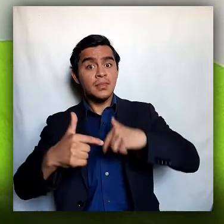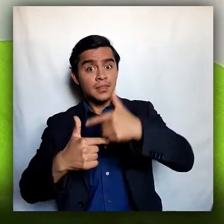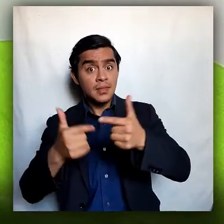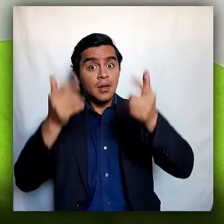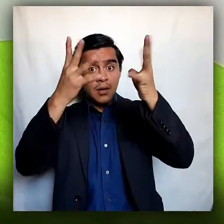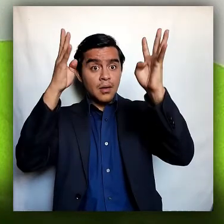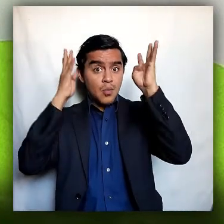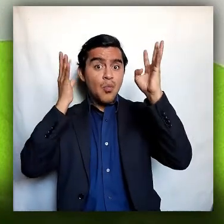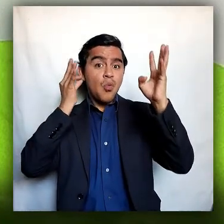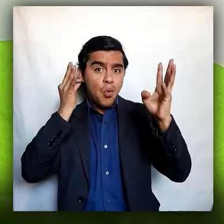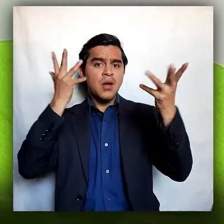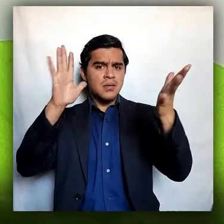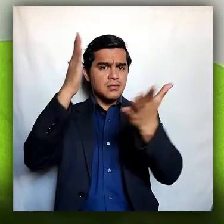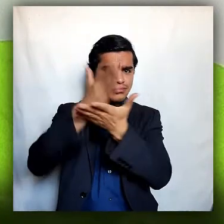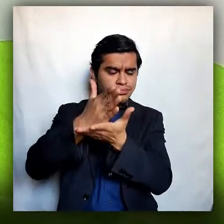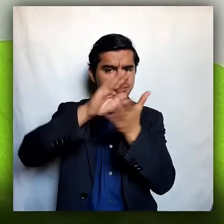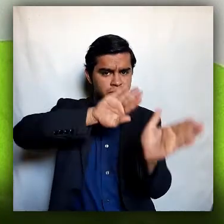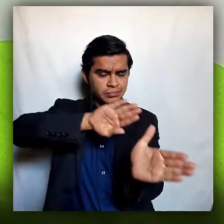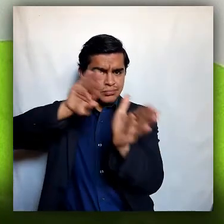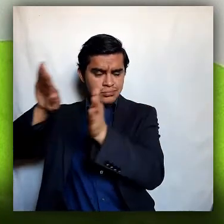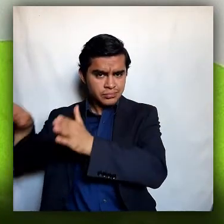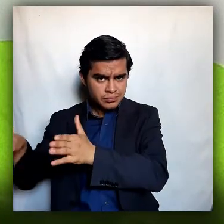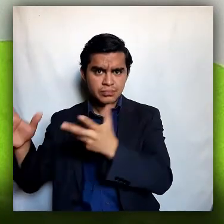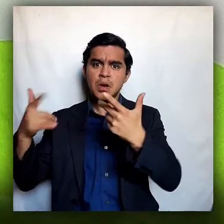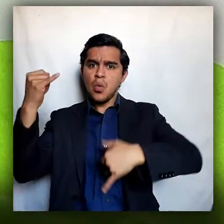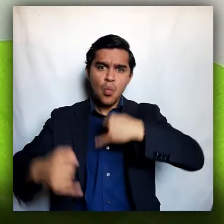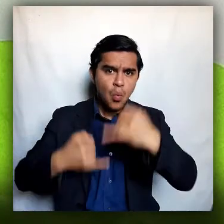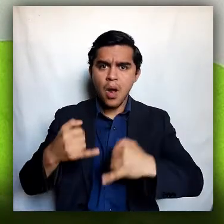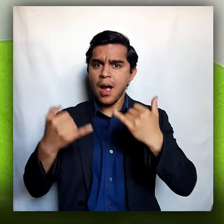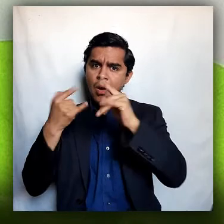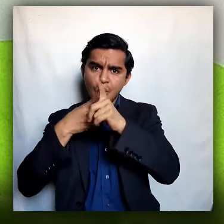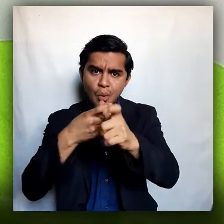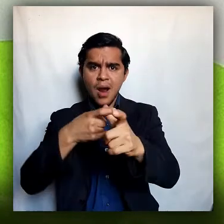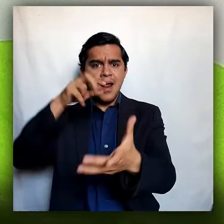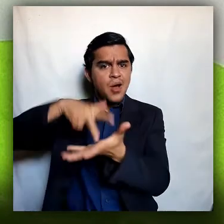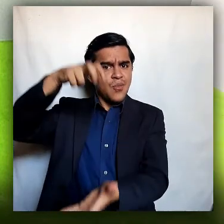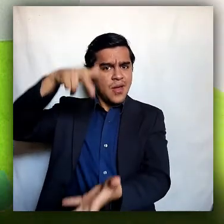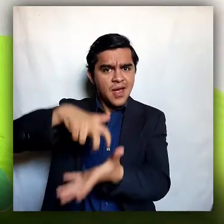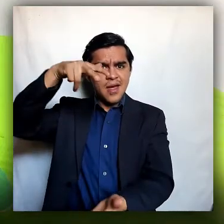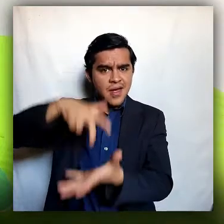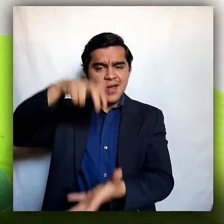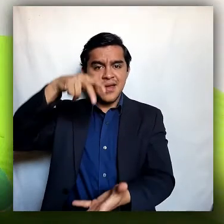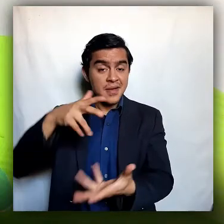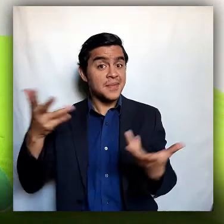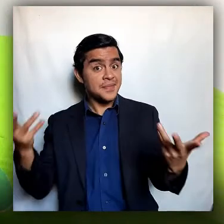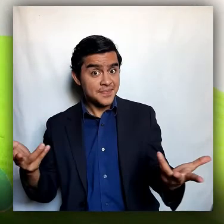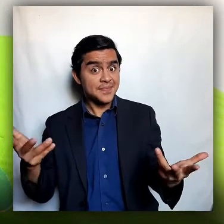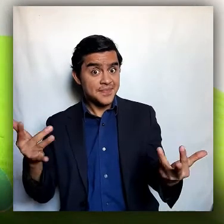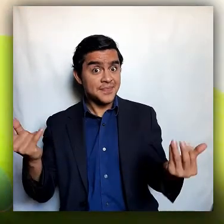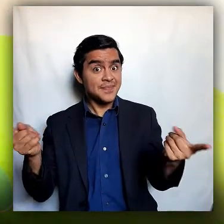dejaron de ser princesas y comenzaron a viajar, a jugar, a correr y a brincar. Y por supuesto,